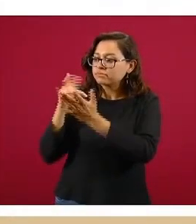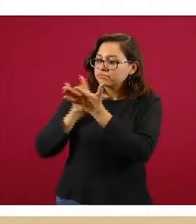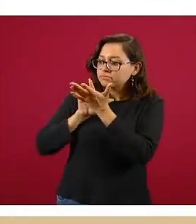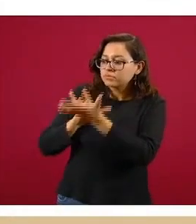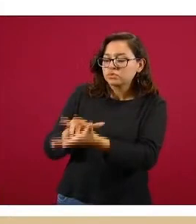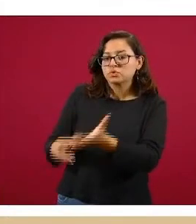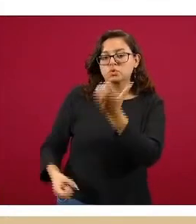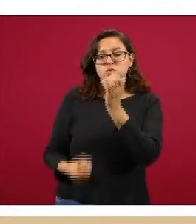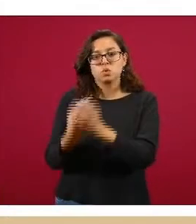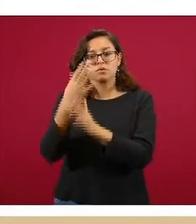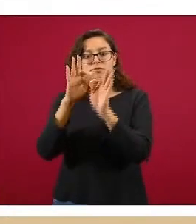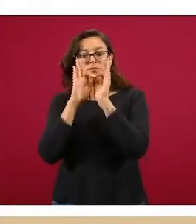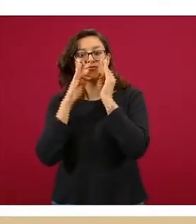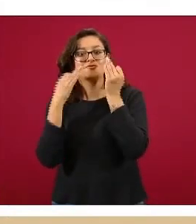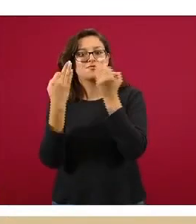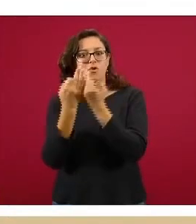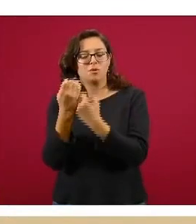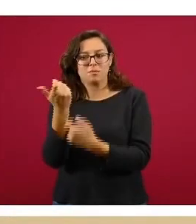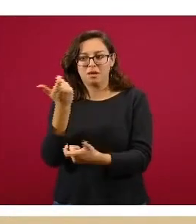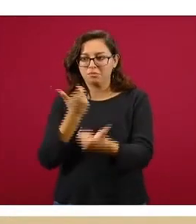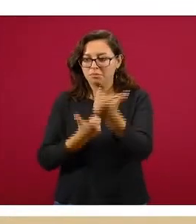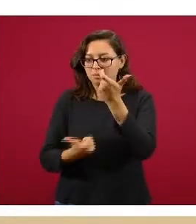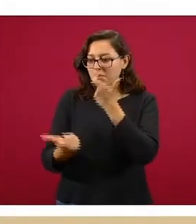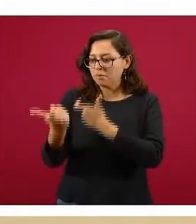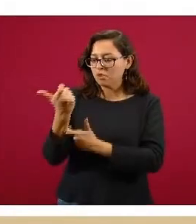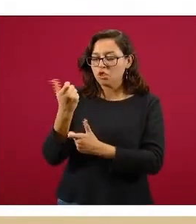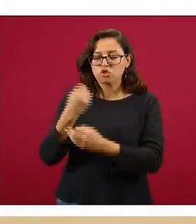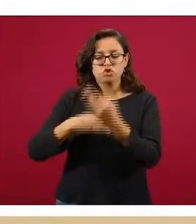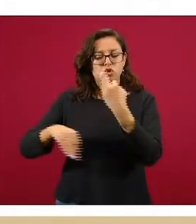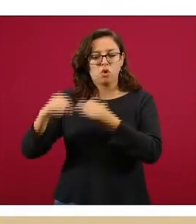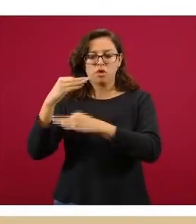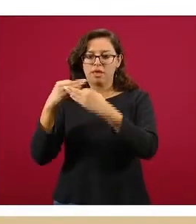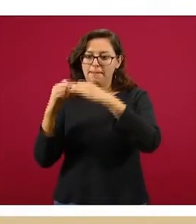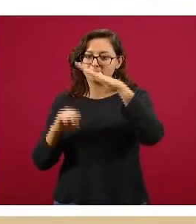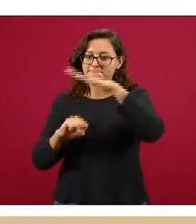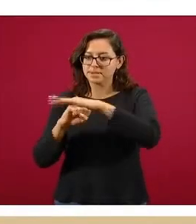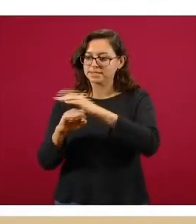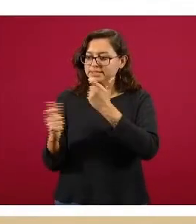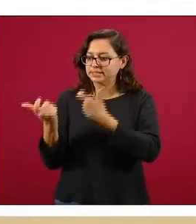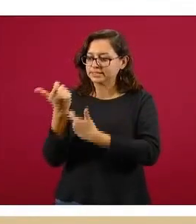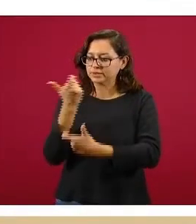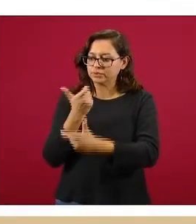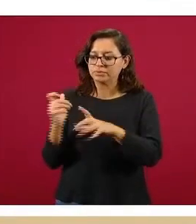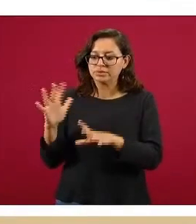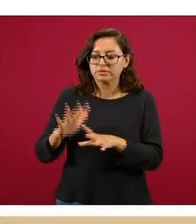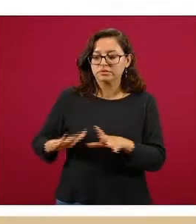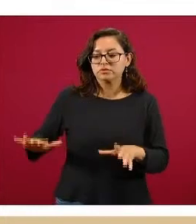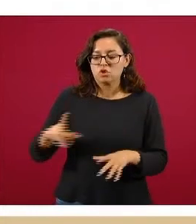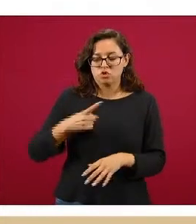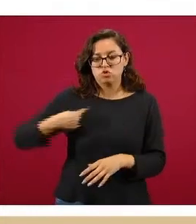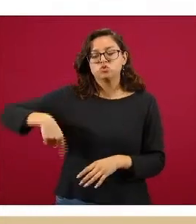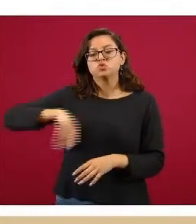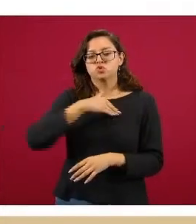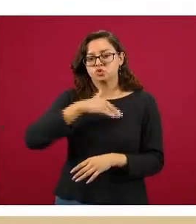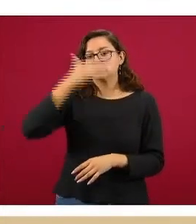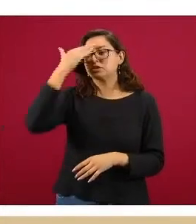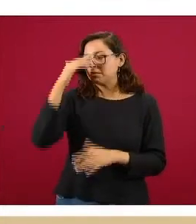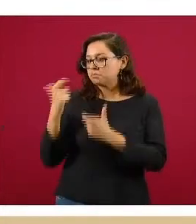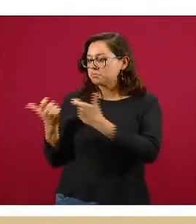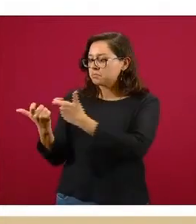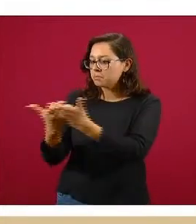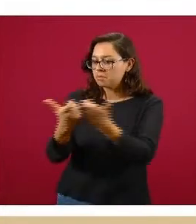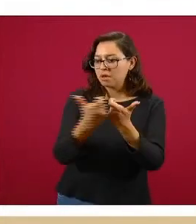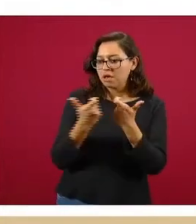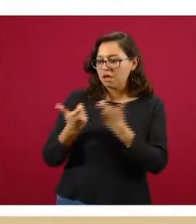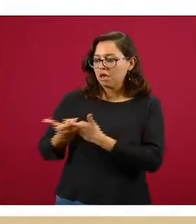económica, basadas todas en los ámbitos de la economía social. Tenemos la firme convicción que el cooperativismo y la economía social